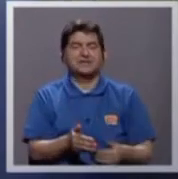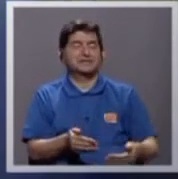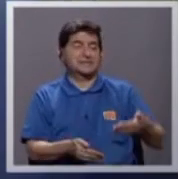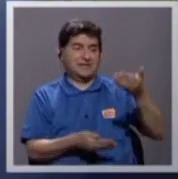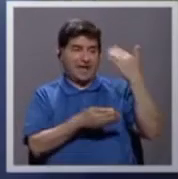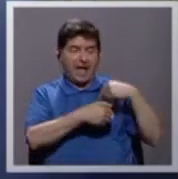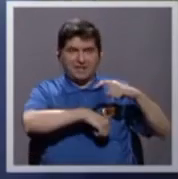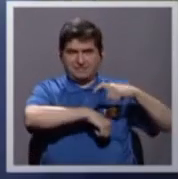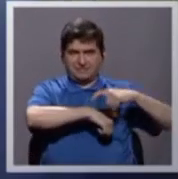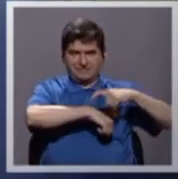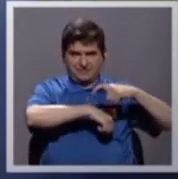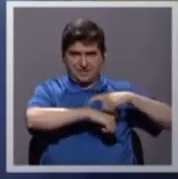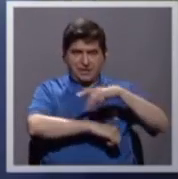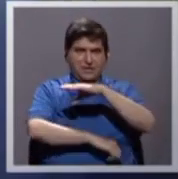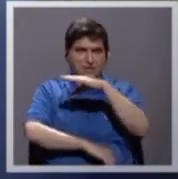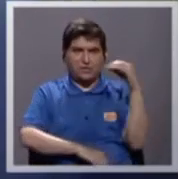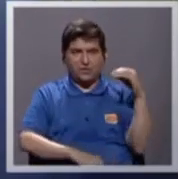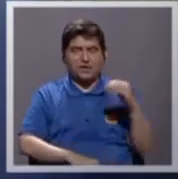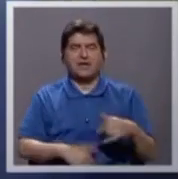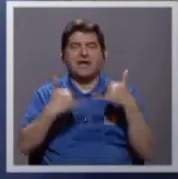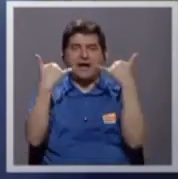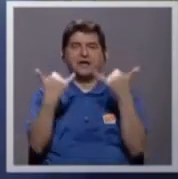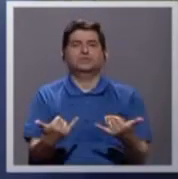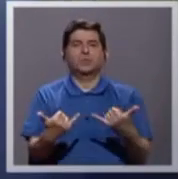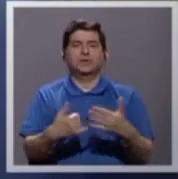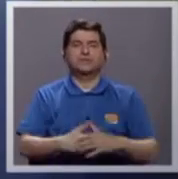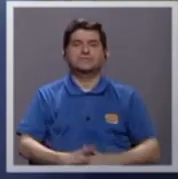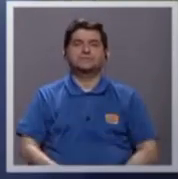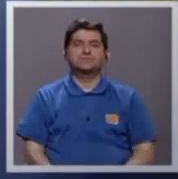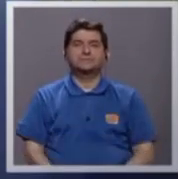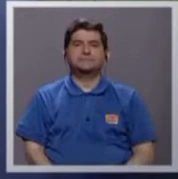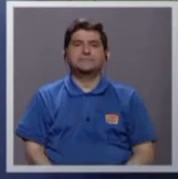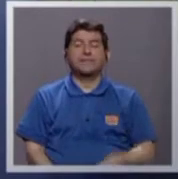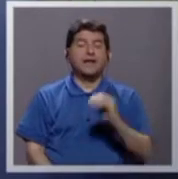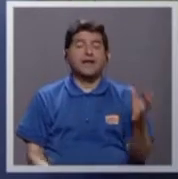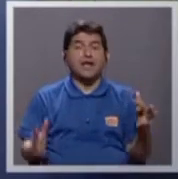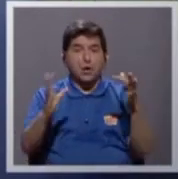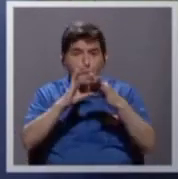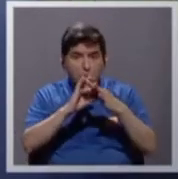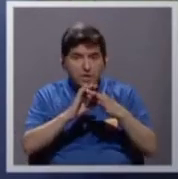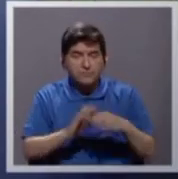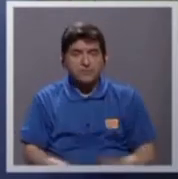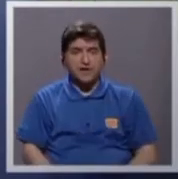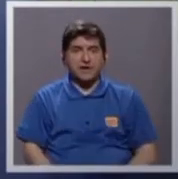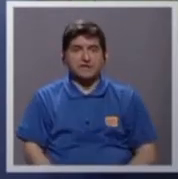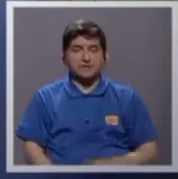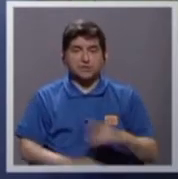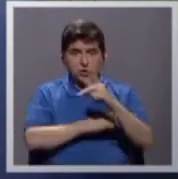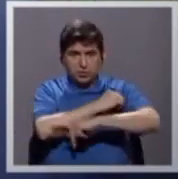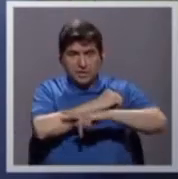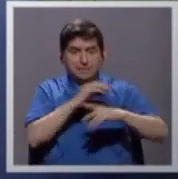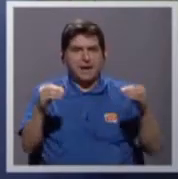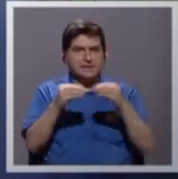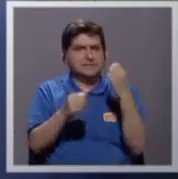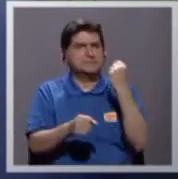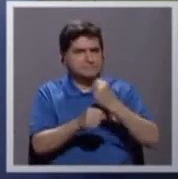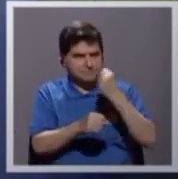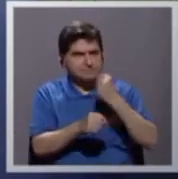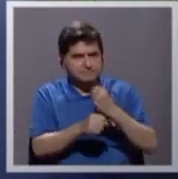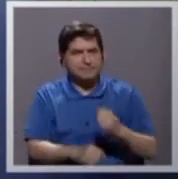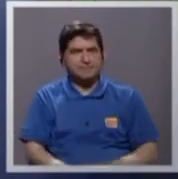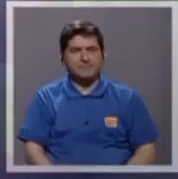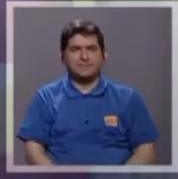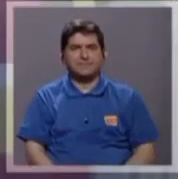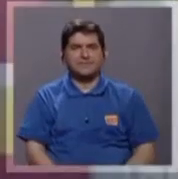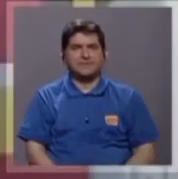pasado con la actualidad. Y por la unificación teníamos que hacer mucho, mucho más. COVID no